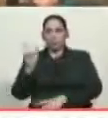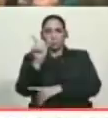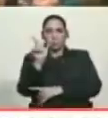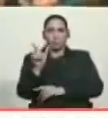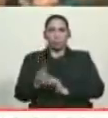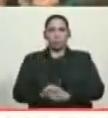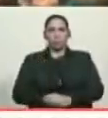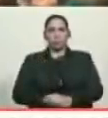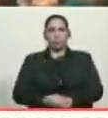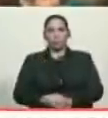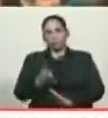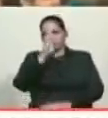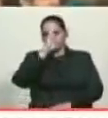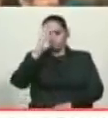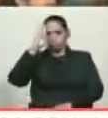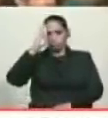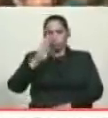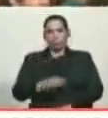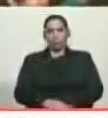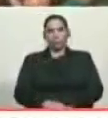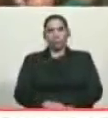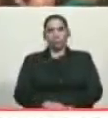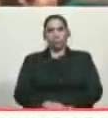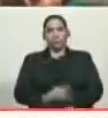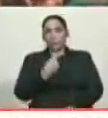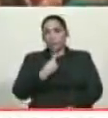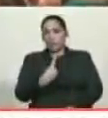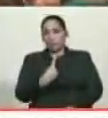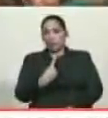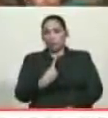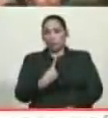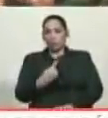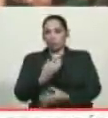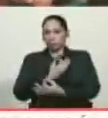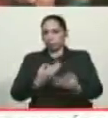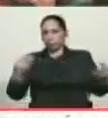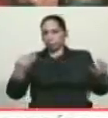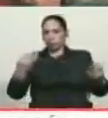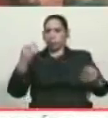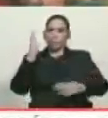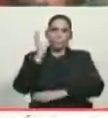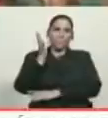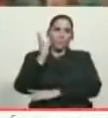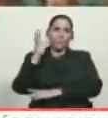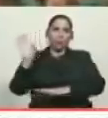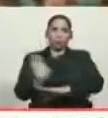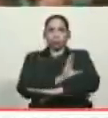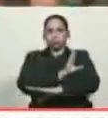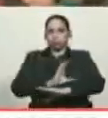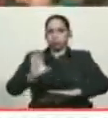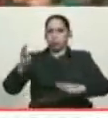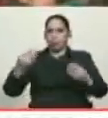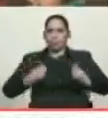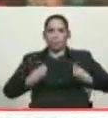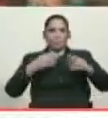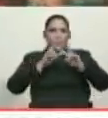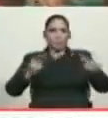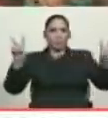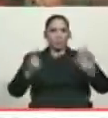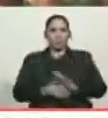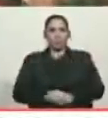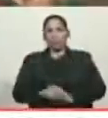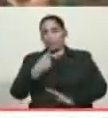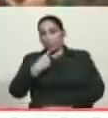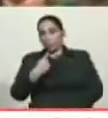de Venezuela, Diosdado Cabello Rondón, quien calificó como extraordinario este concierto por la paz y la vida, y además ha